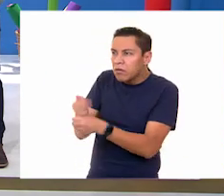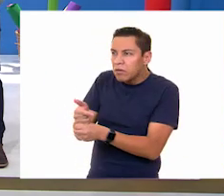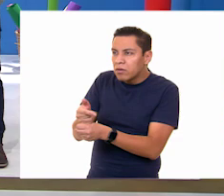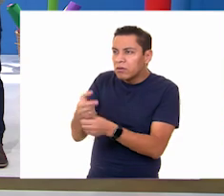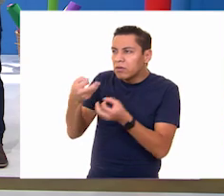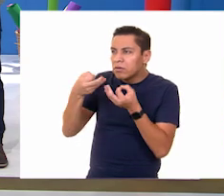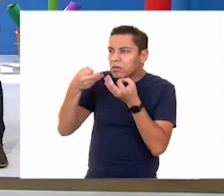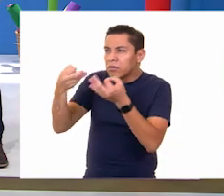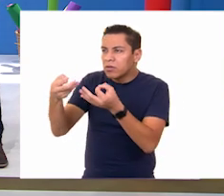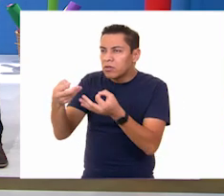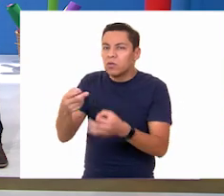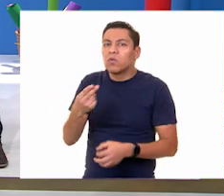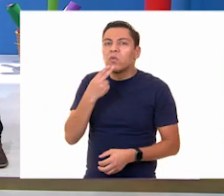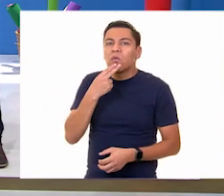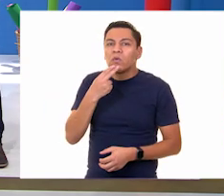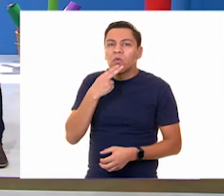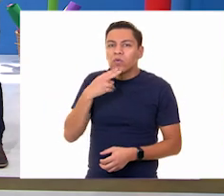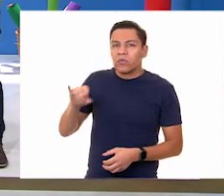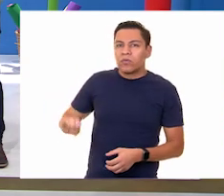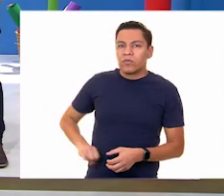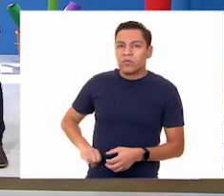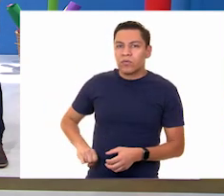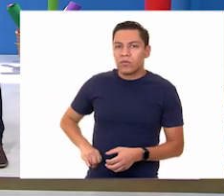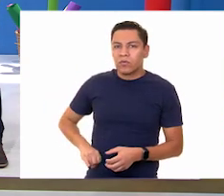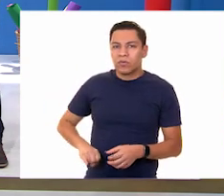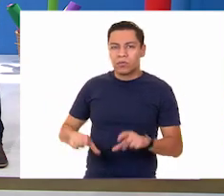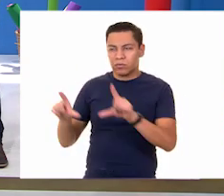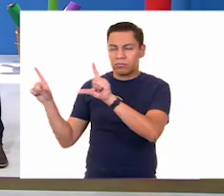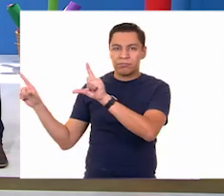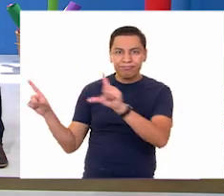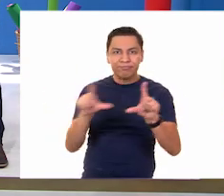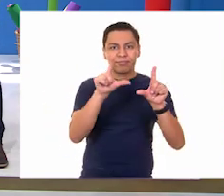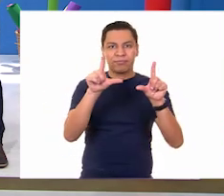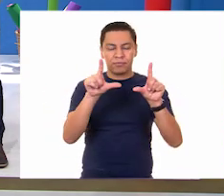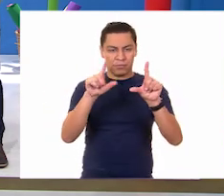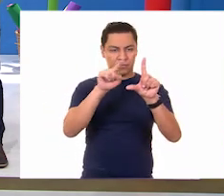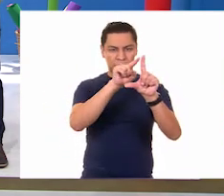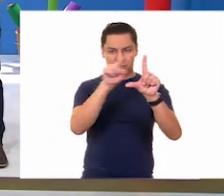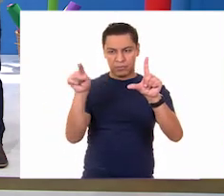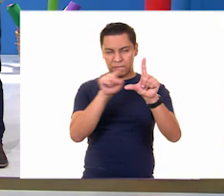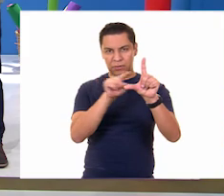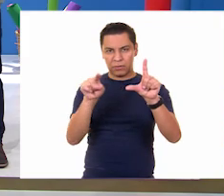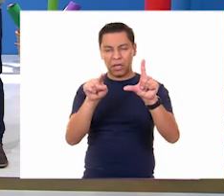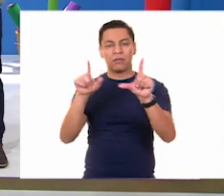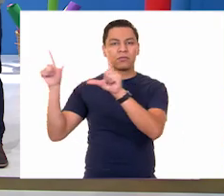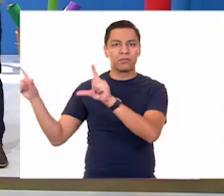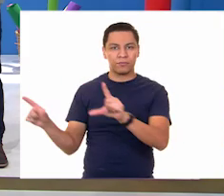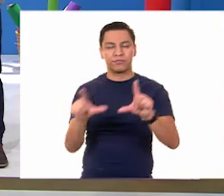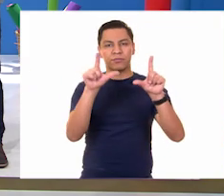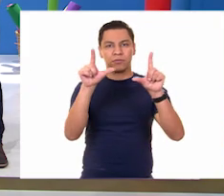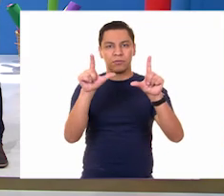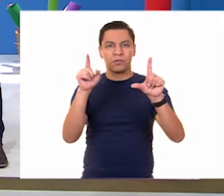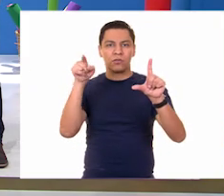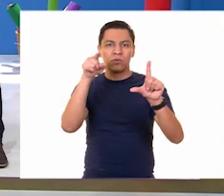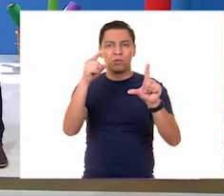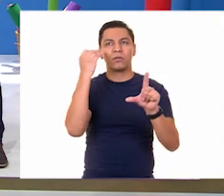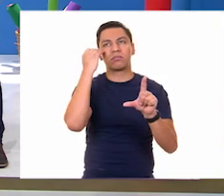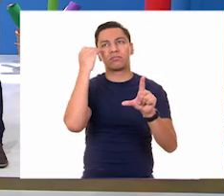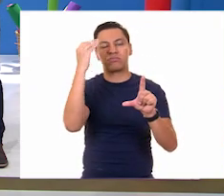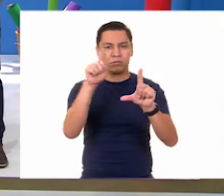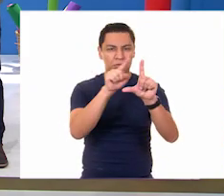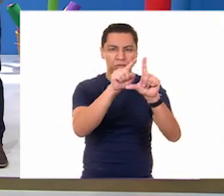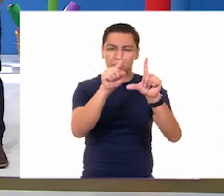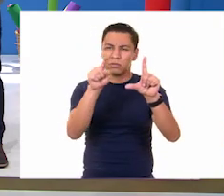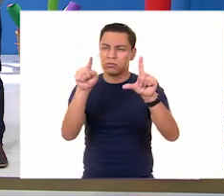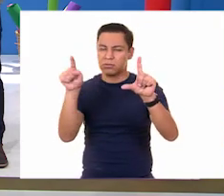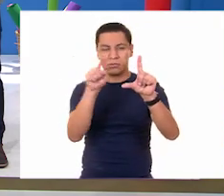nos puede servir, pasamos así rápidamente la hoja, ¿no? Porque pues no se trata de pasar el ojo sobre todas las letras y palabras que